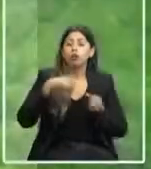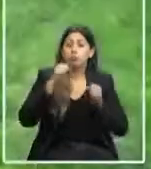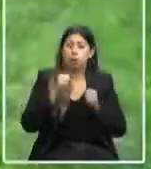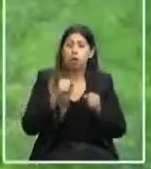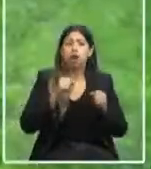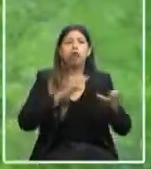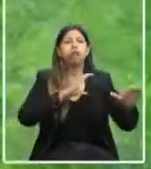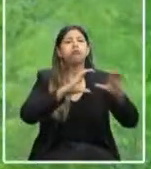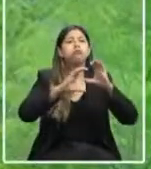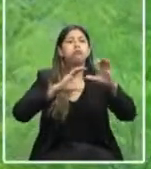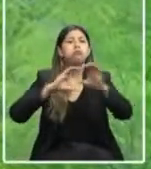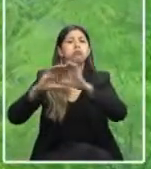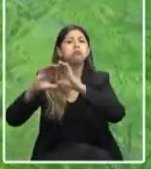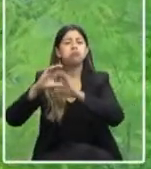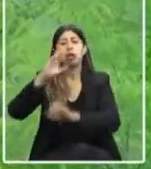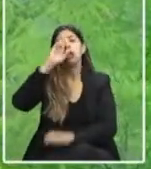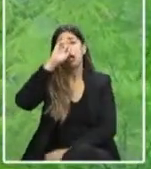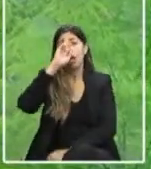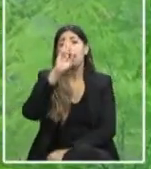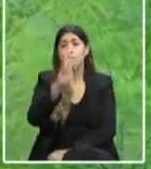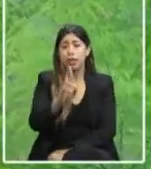hablar respetando